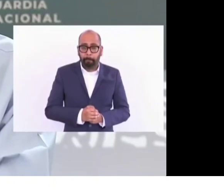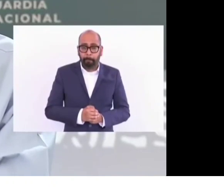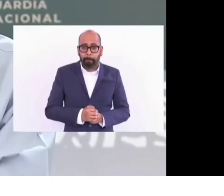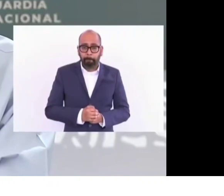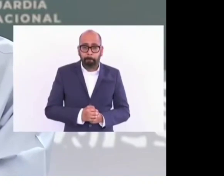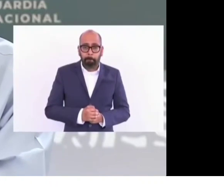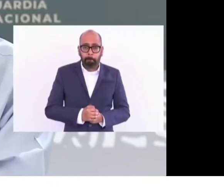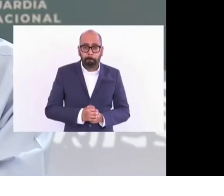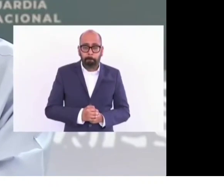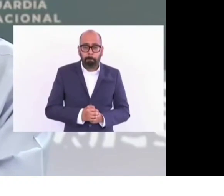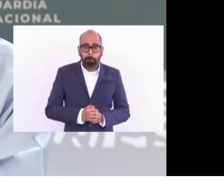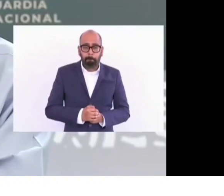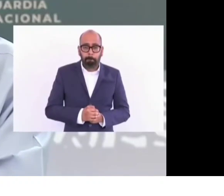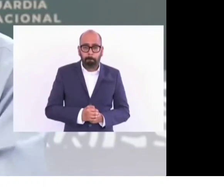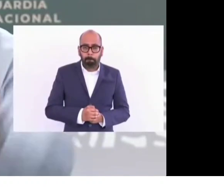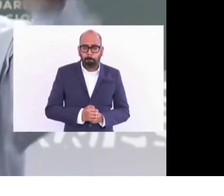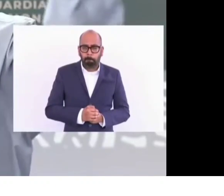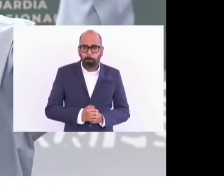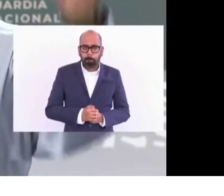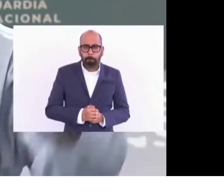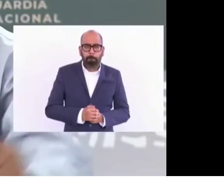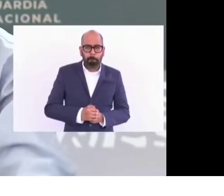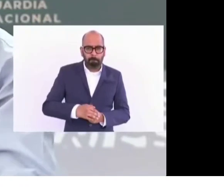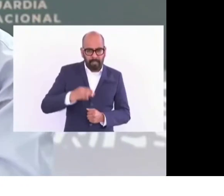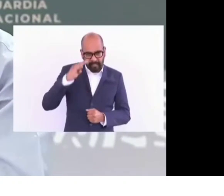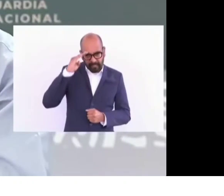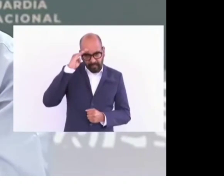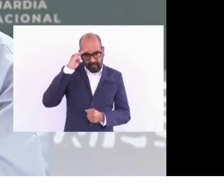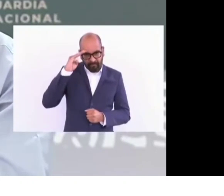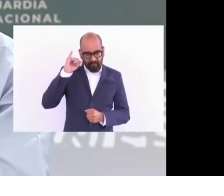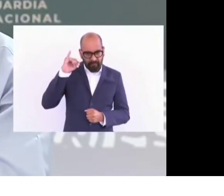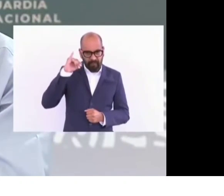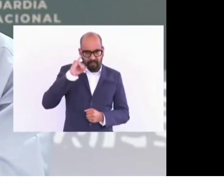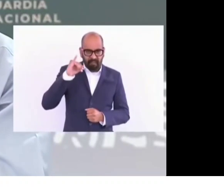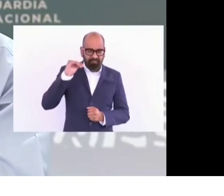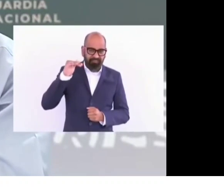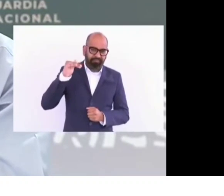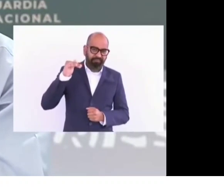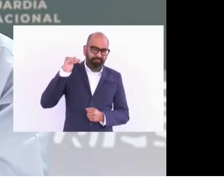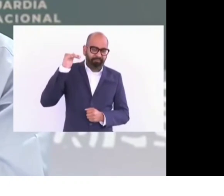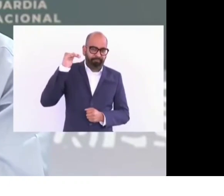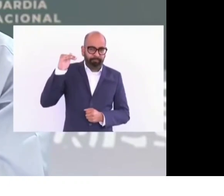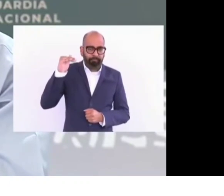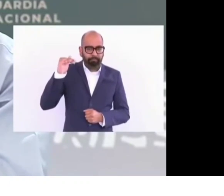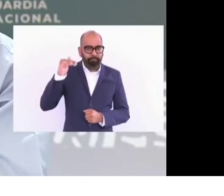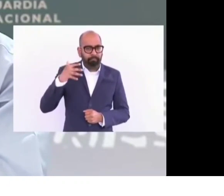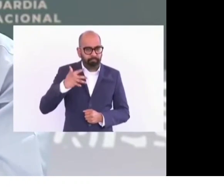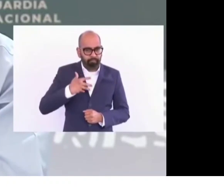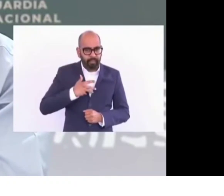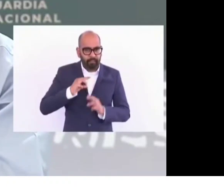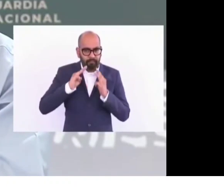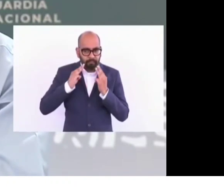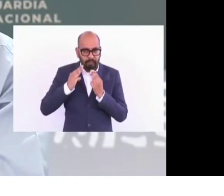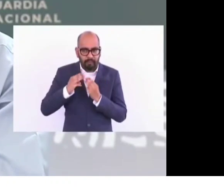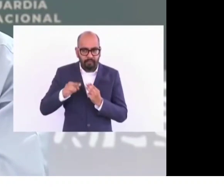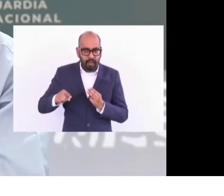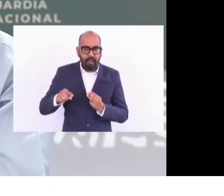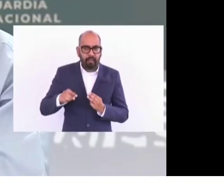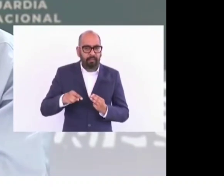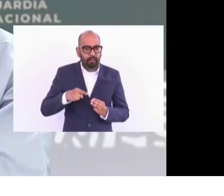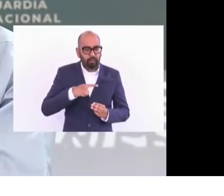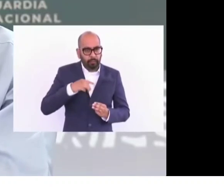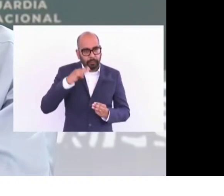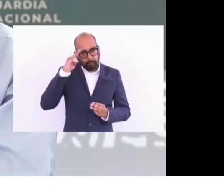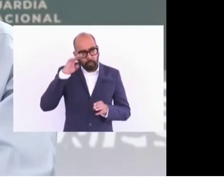en buena lid con los jefes de la delincuencia.